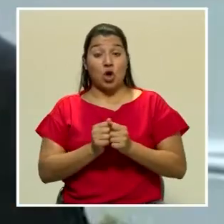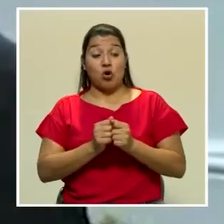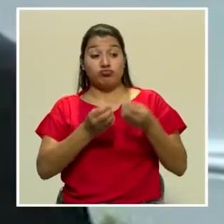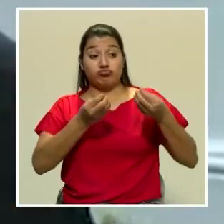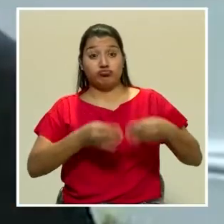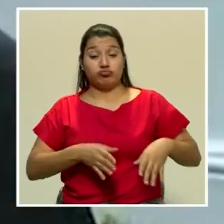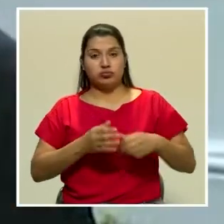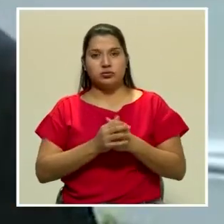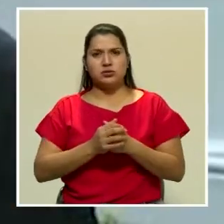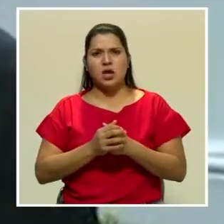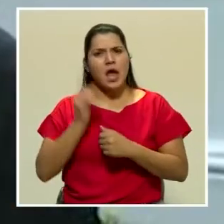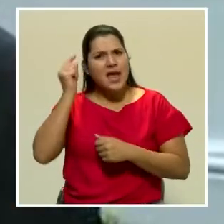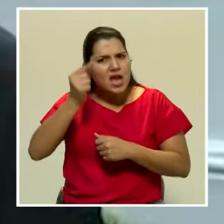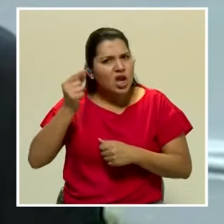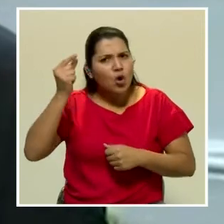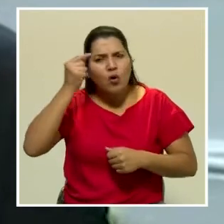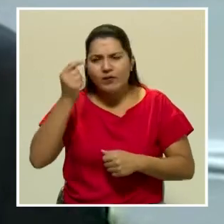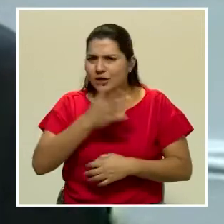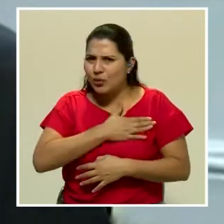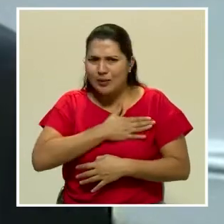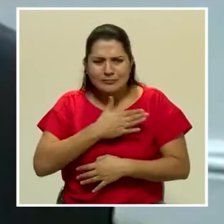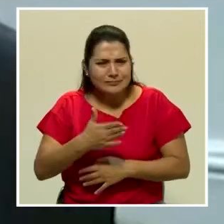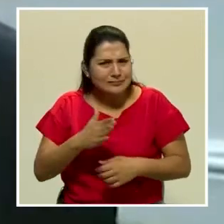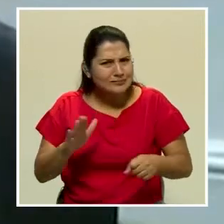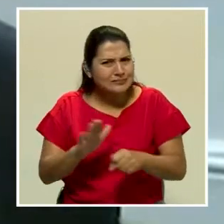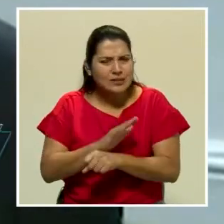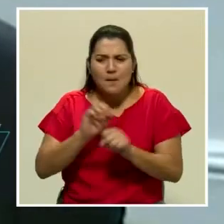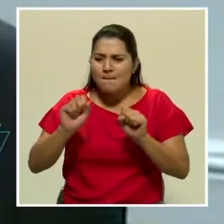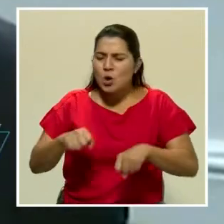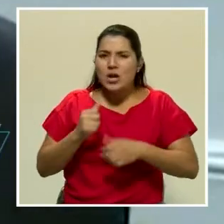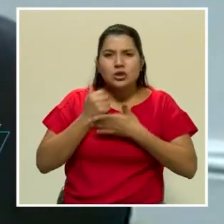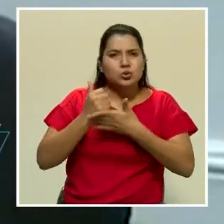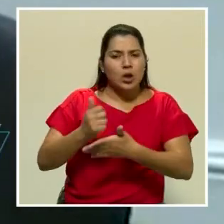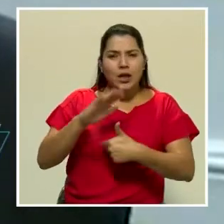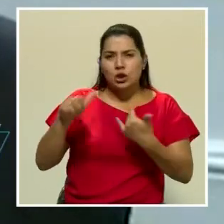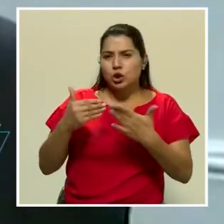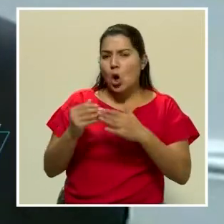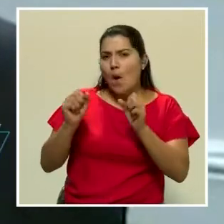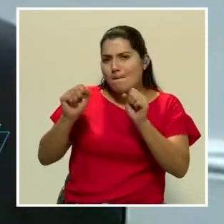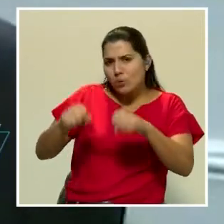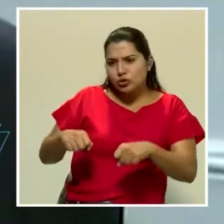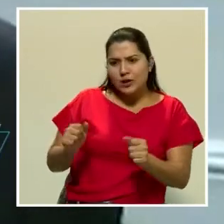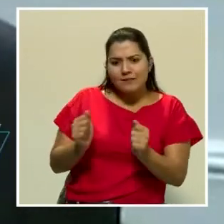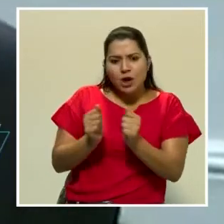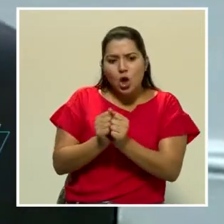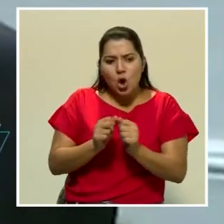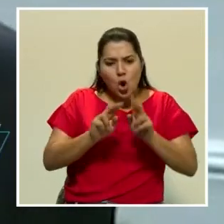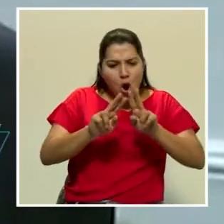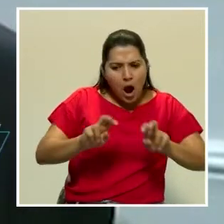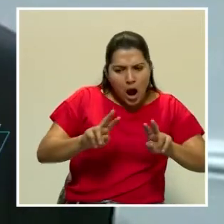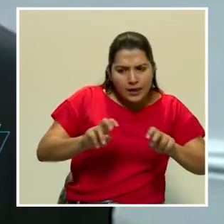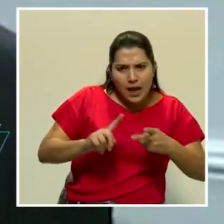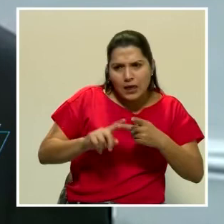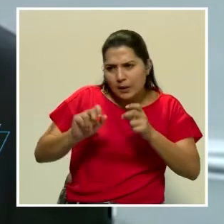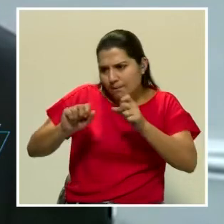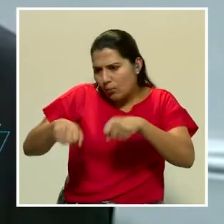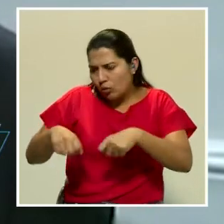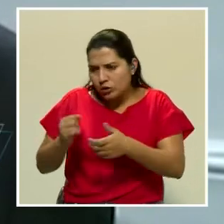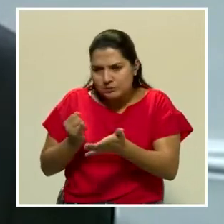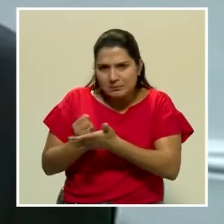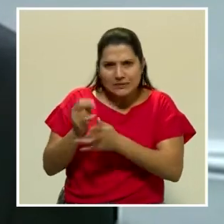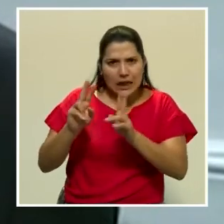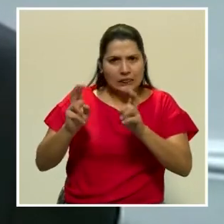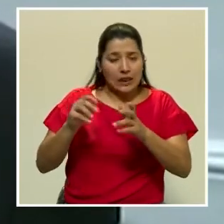El Ejecutivo está totalmente abierto a contribuir en lo posible con el análisis y la revisión de este tema en la